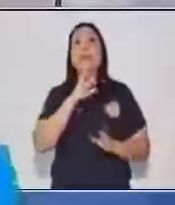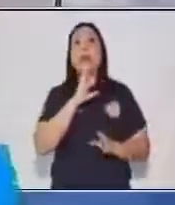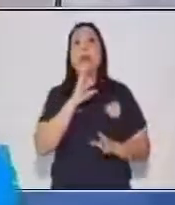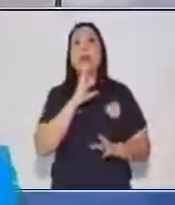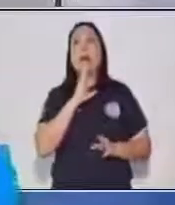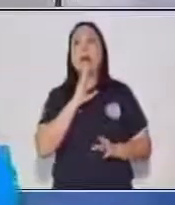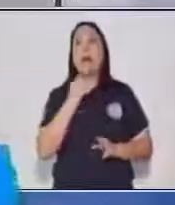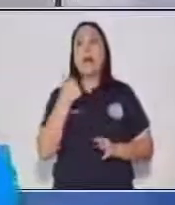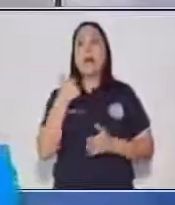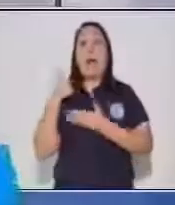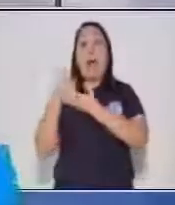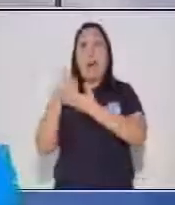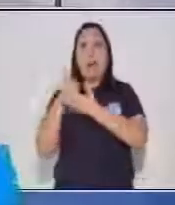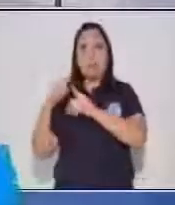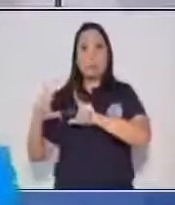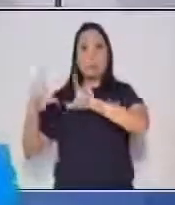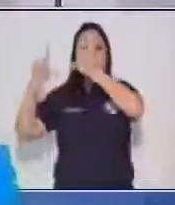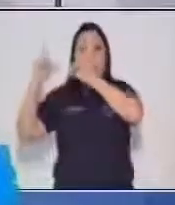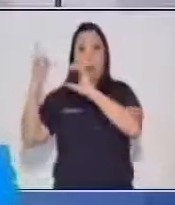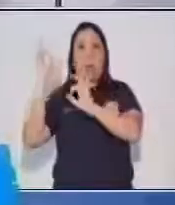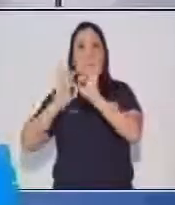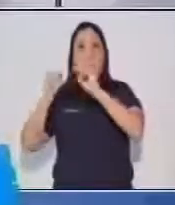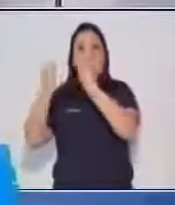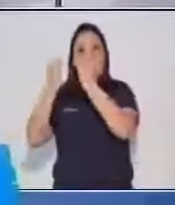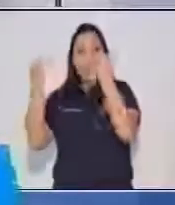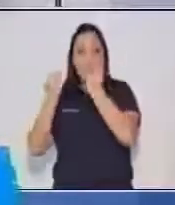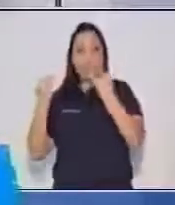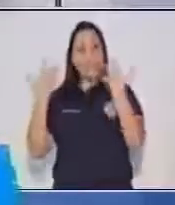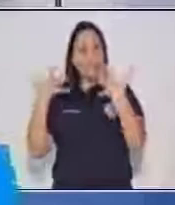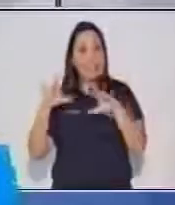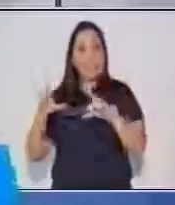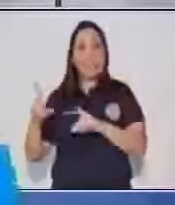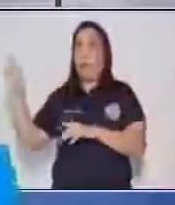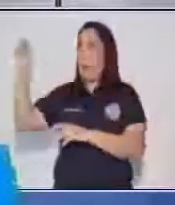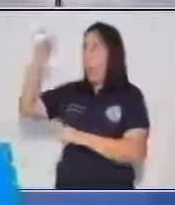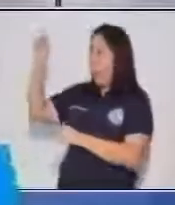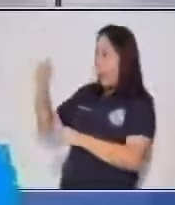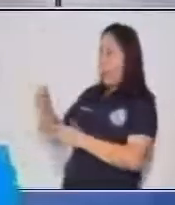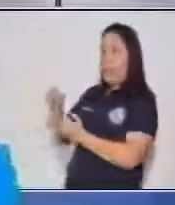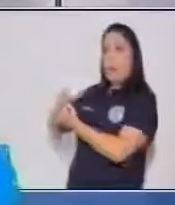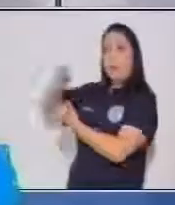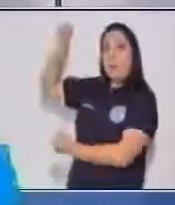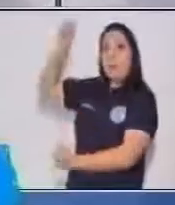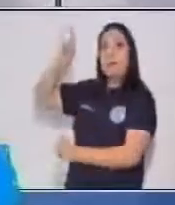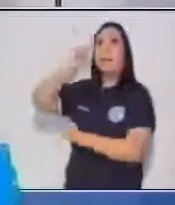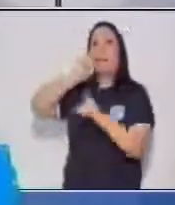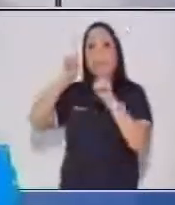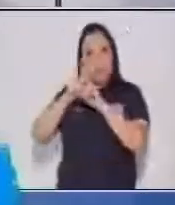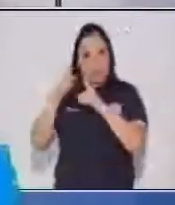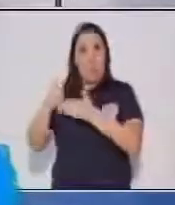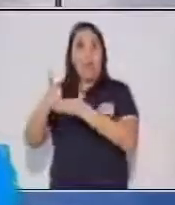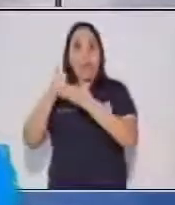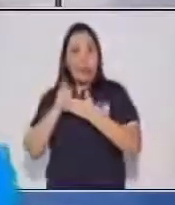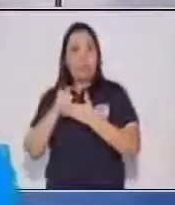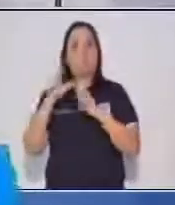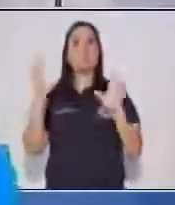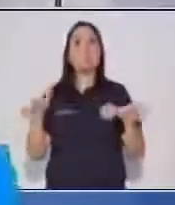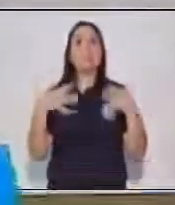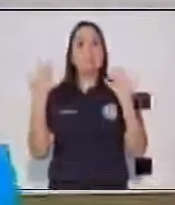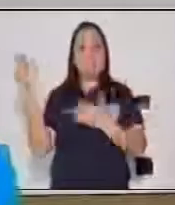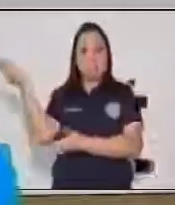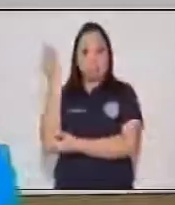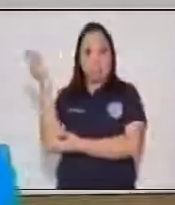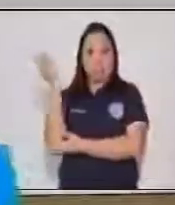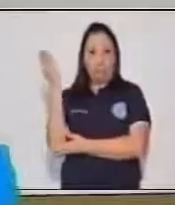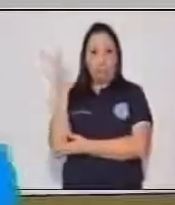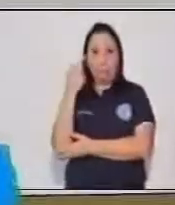ayudas audiovisuales, pues los recursos, ya sea carteles o alguna presentación que tú vas a darle a